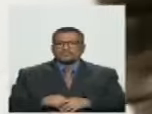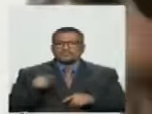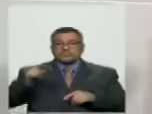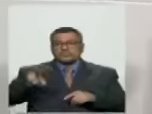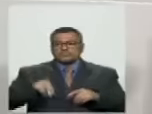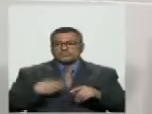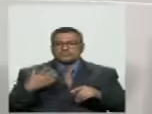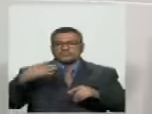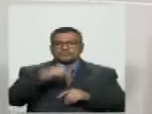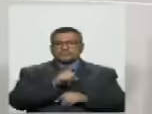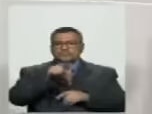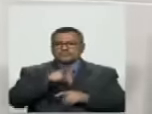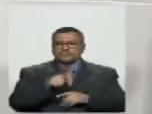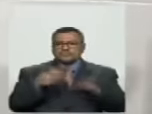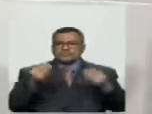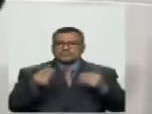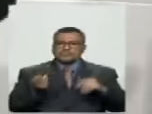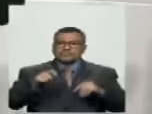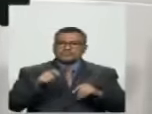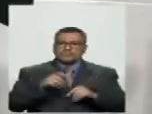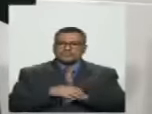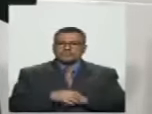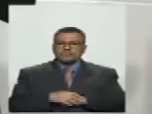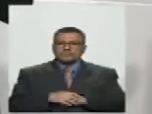Todavía no lo ha logrado suficientemente.